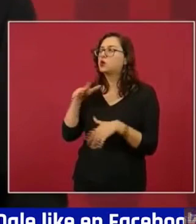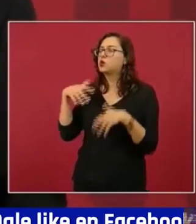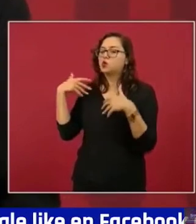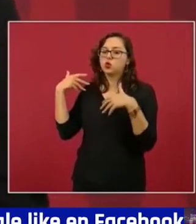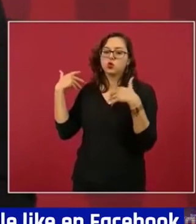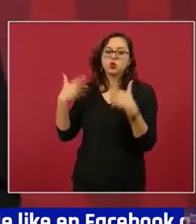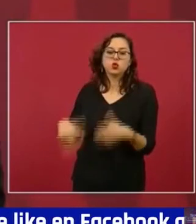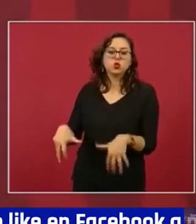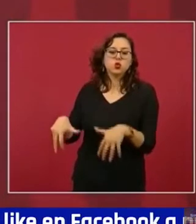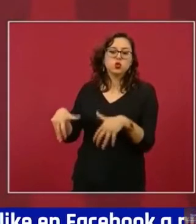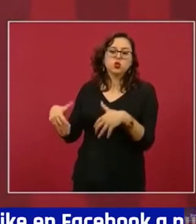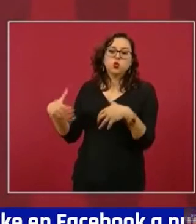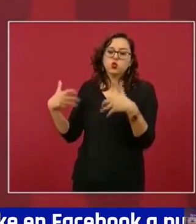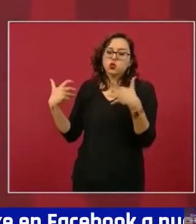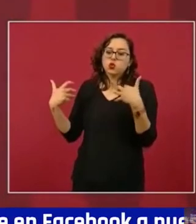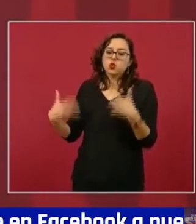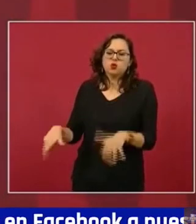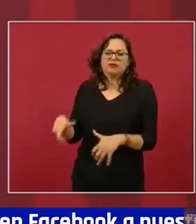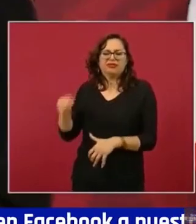¡Cuánta